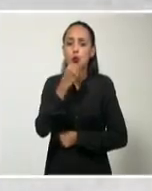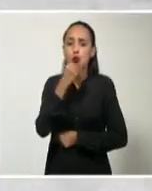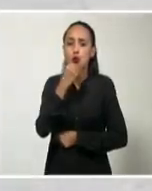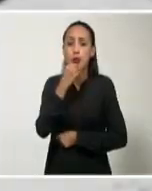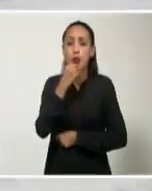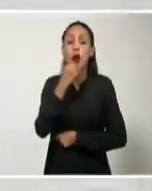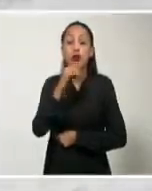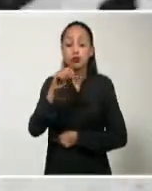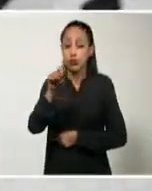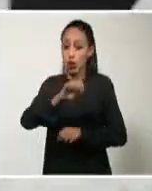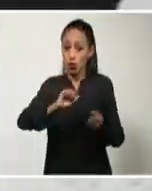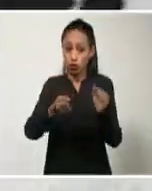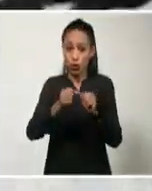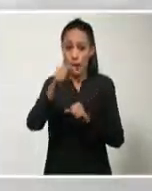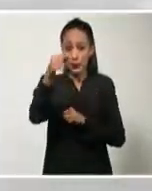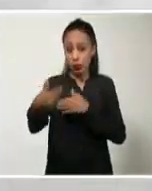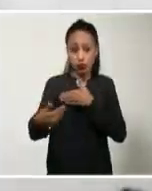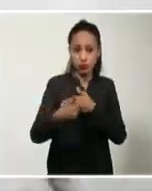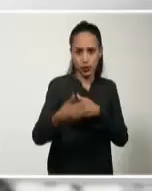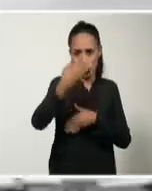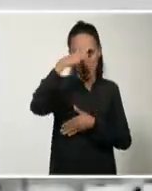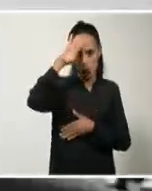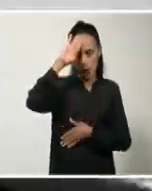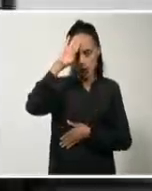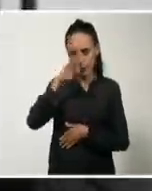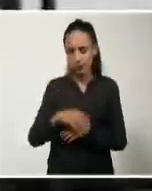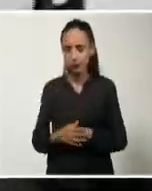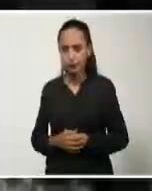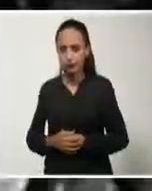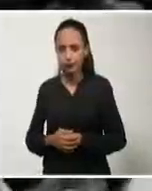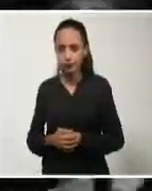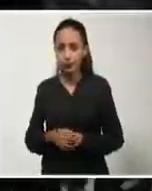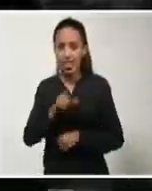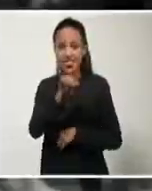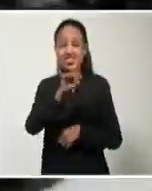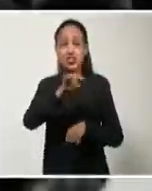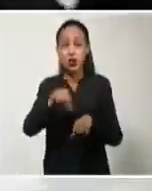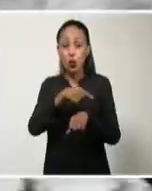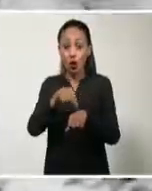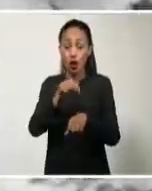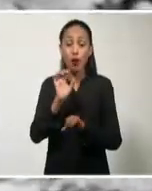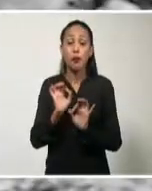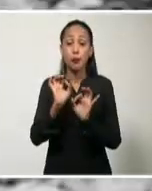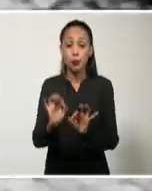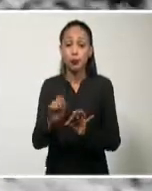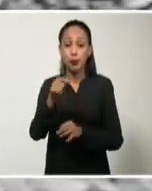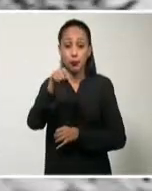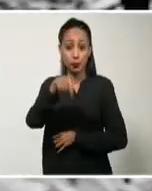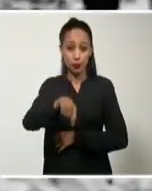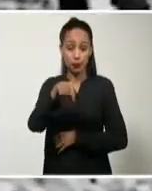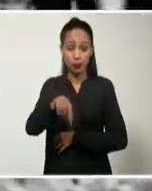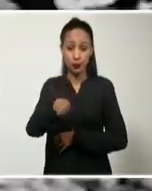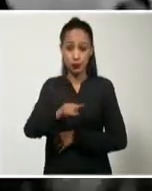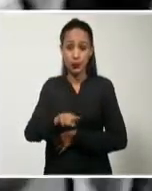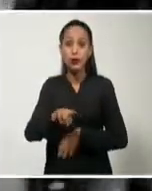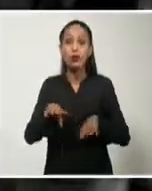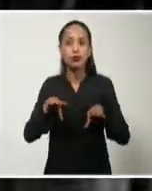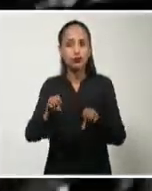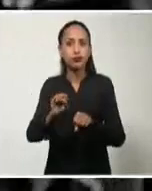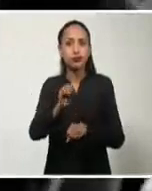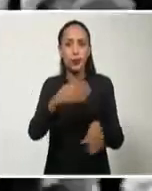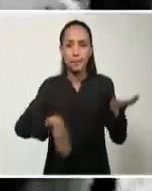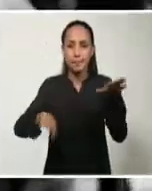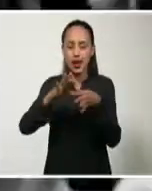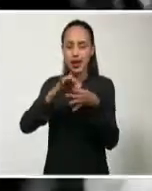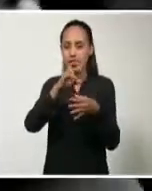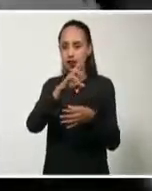avanzara. Alrededor de las 17 horas, las fuerzas revolucionarias ocupan Playa Girón. Aún bajo el fuego de la artillería,